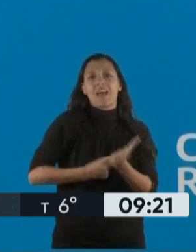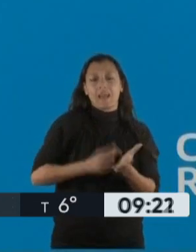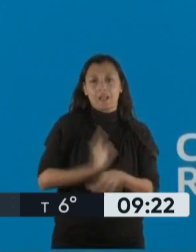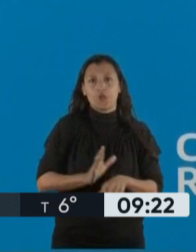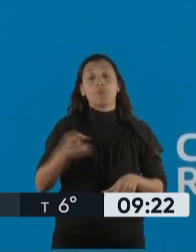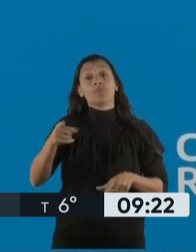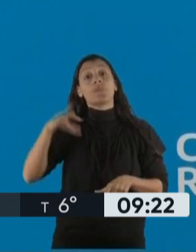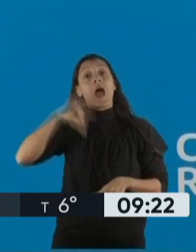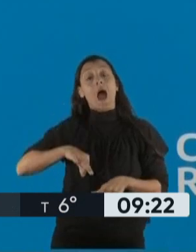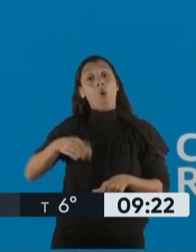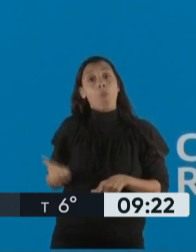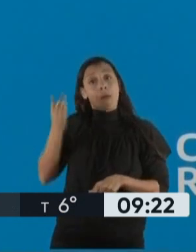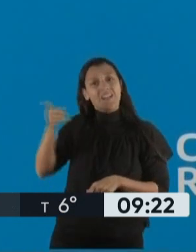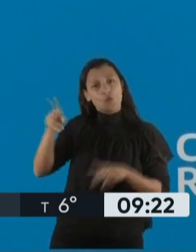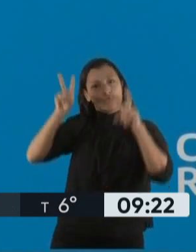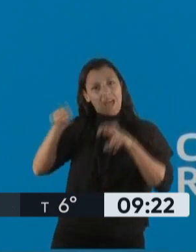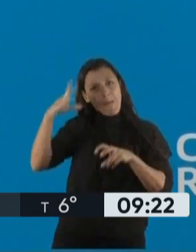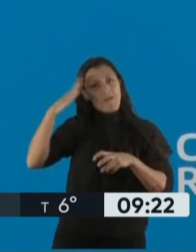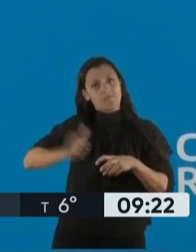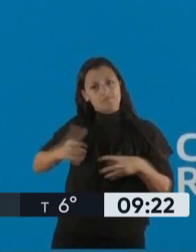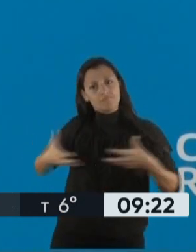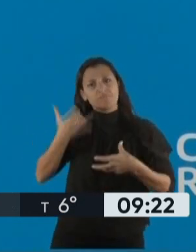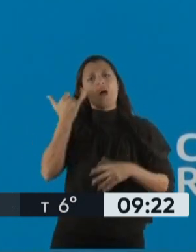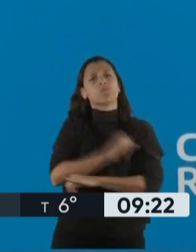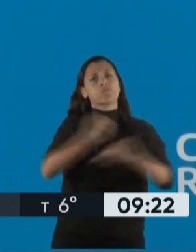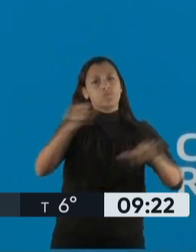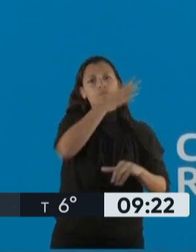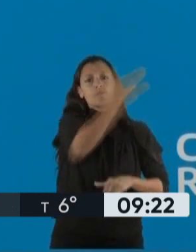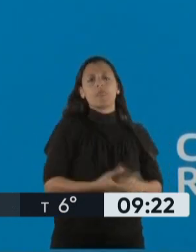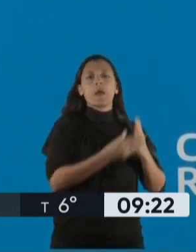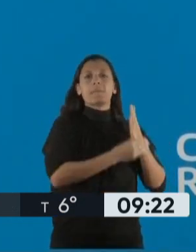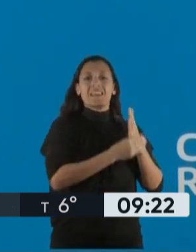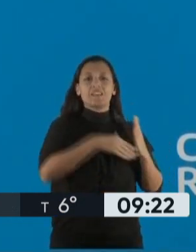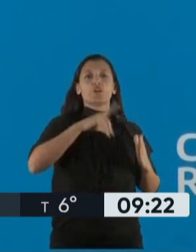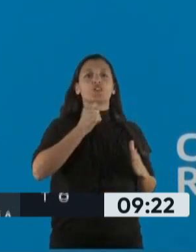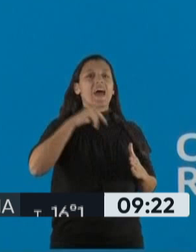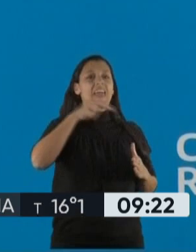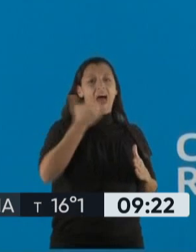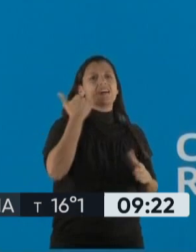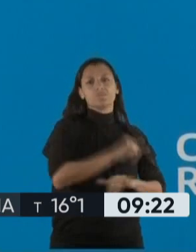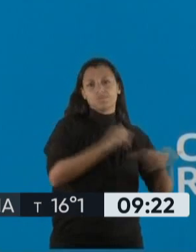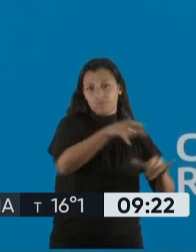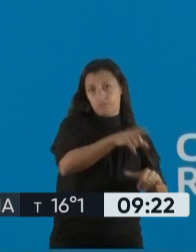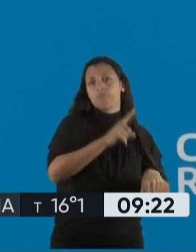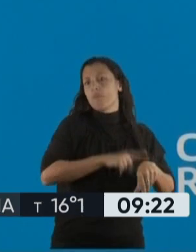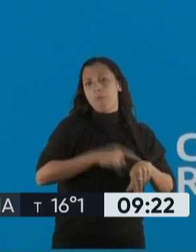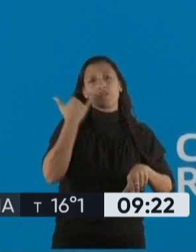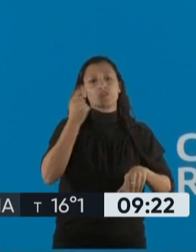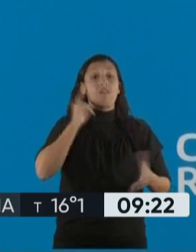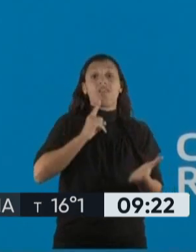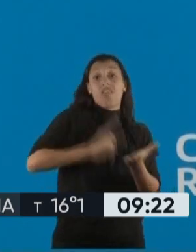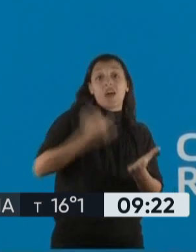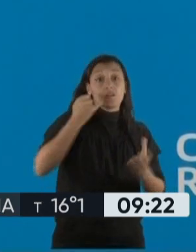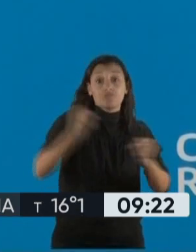aumentos a las Fuerzas Armadas entiendo que fueron anunciados por el ministro Tayana y cuando esté el decreto los conocerán